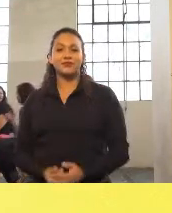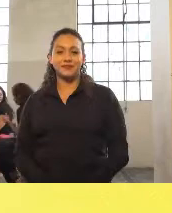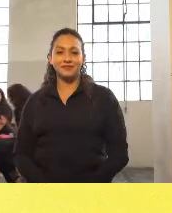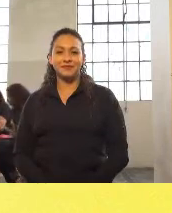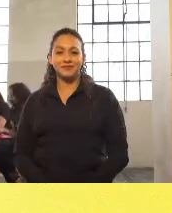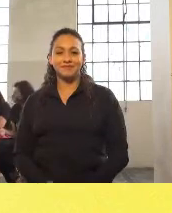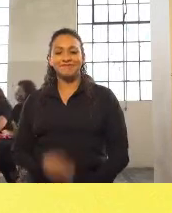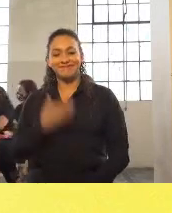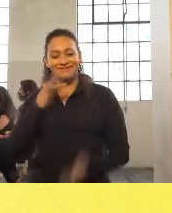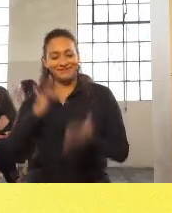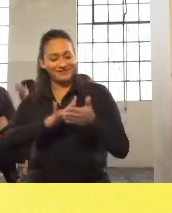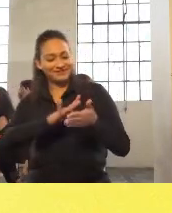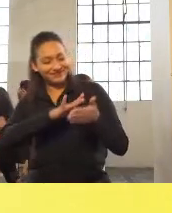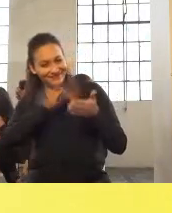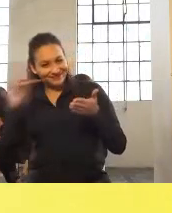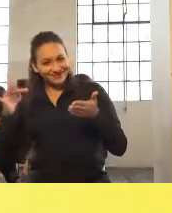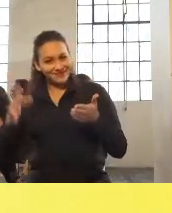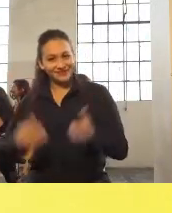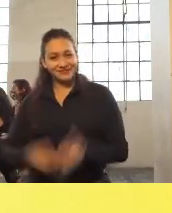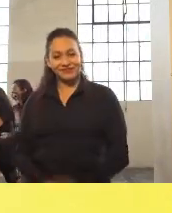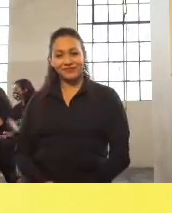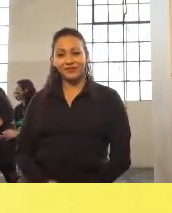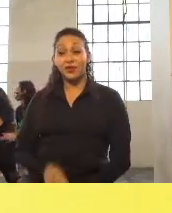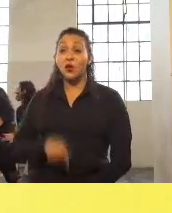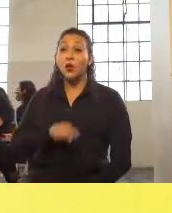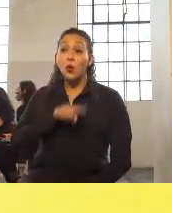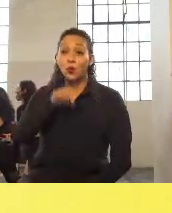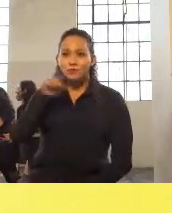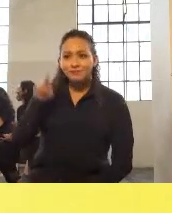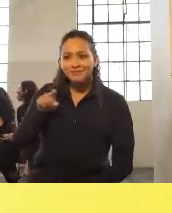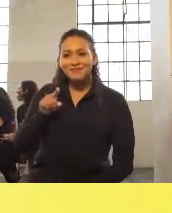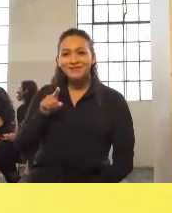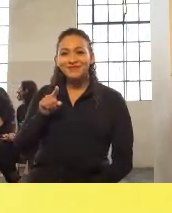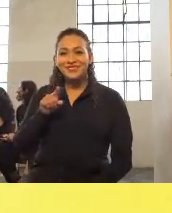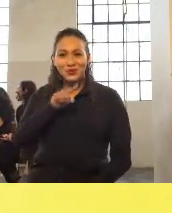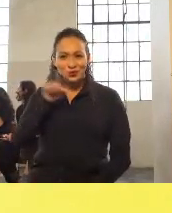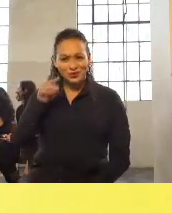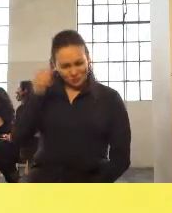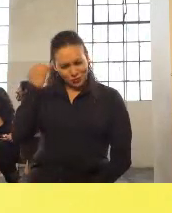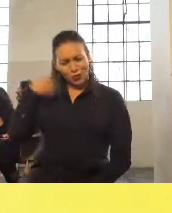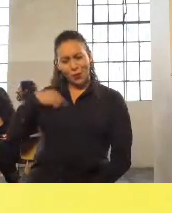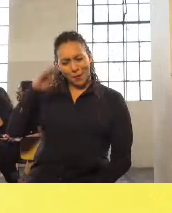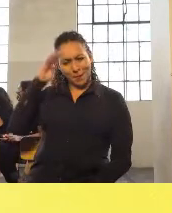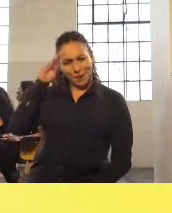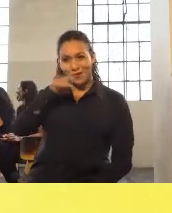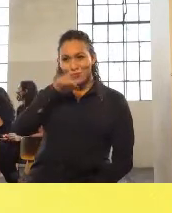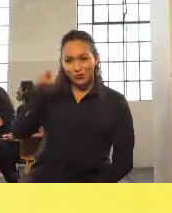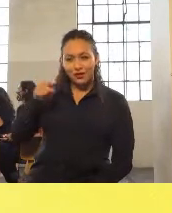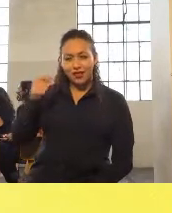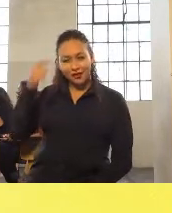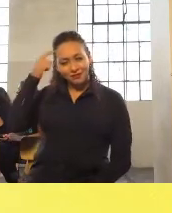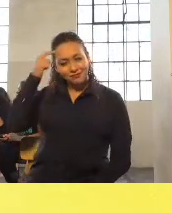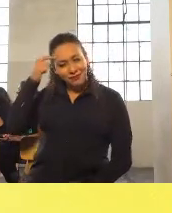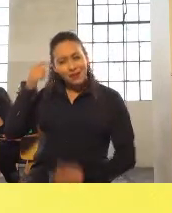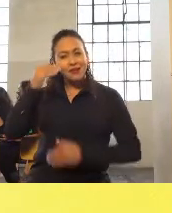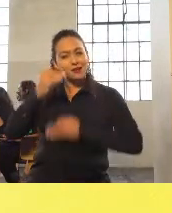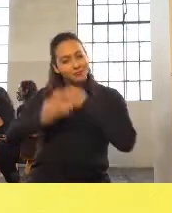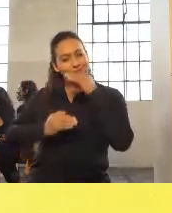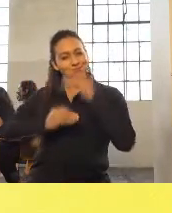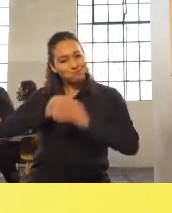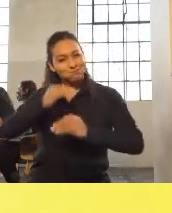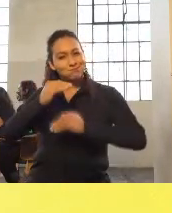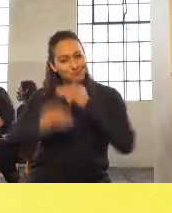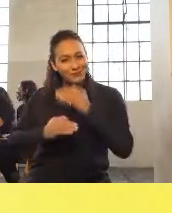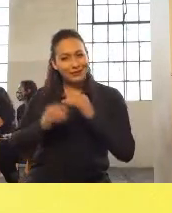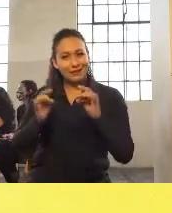eso. Muchas gracias. Gracias. Oigan, chicas, entonces supongo que a través de estos procesos pues han llegado ustedes a resultados que ya han terminado pues en